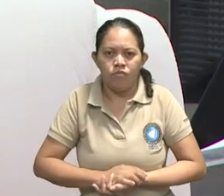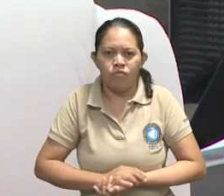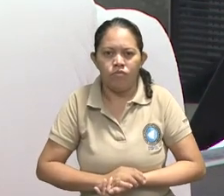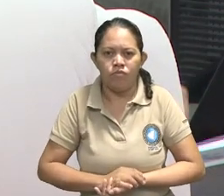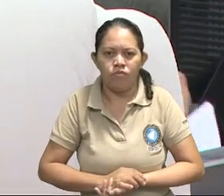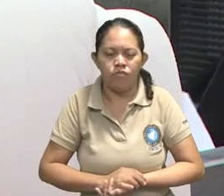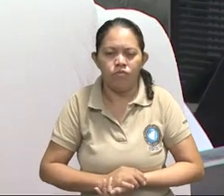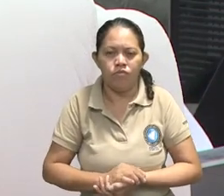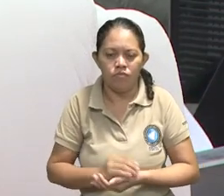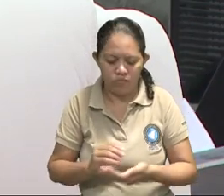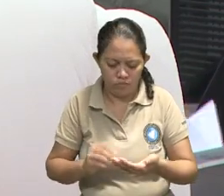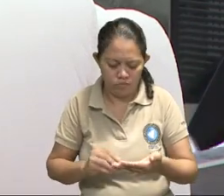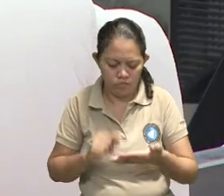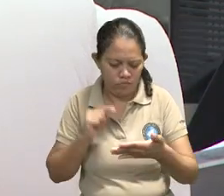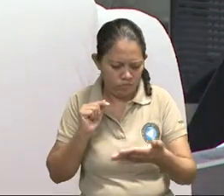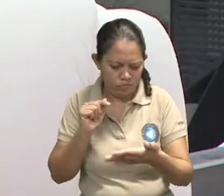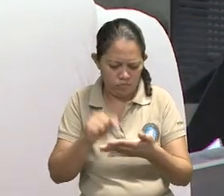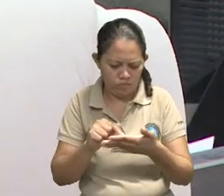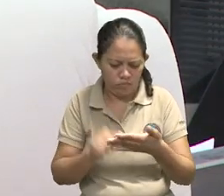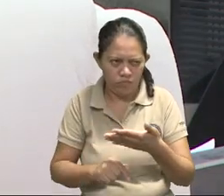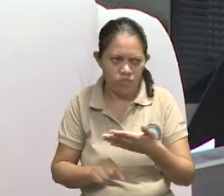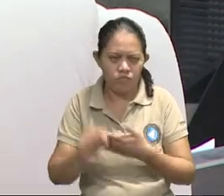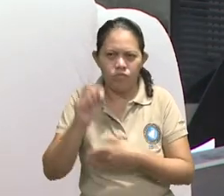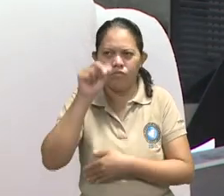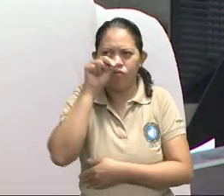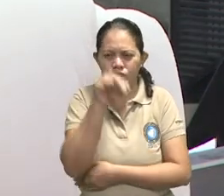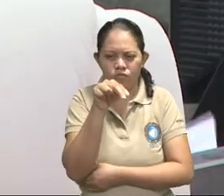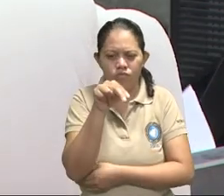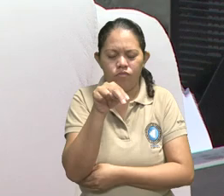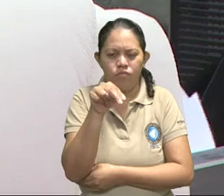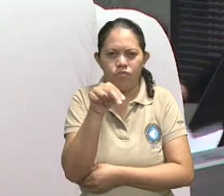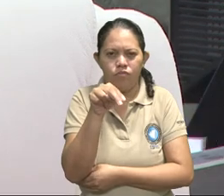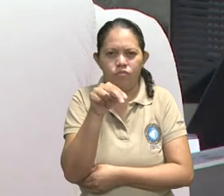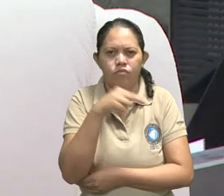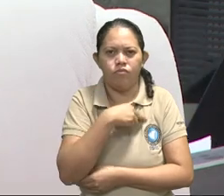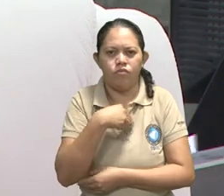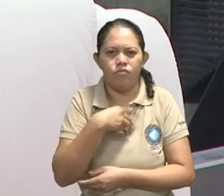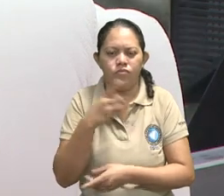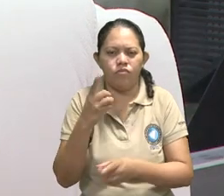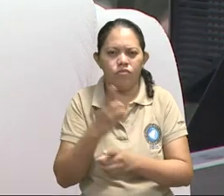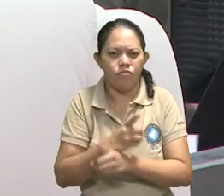en el acápite N de